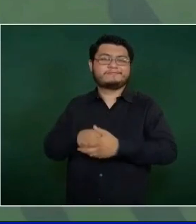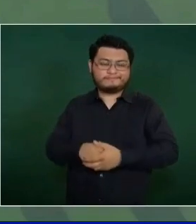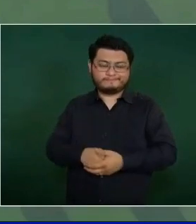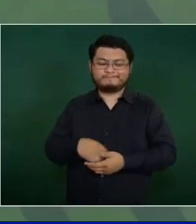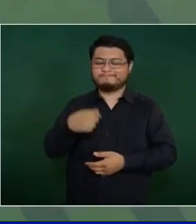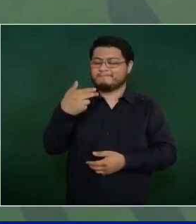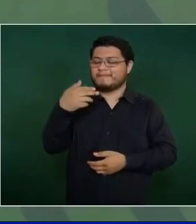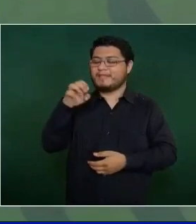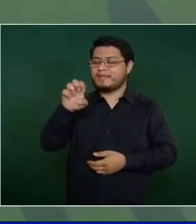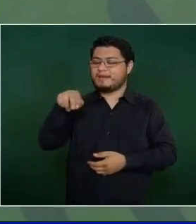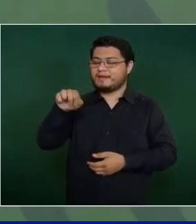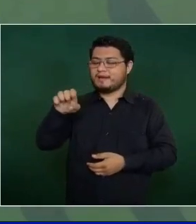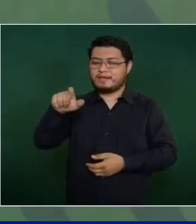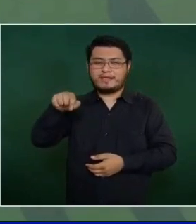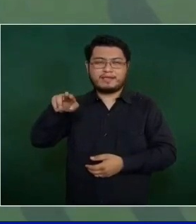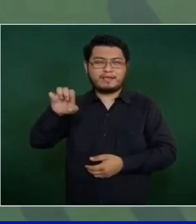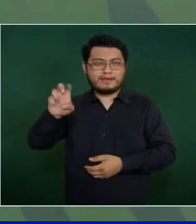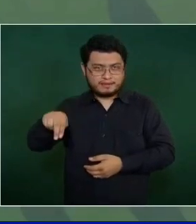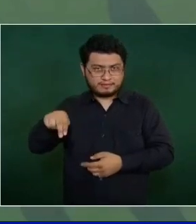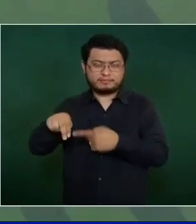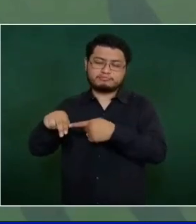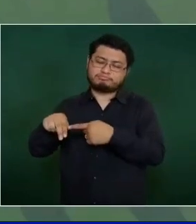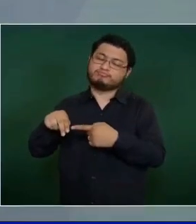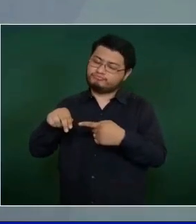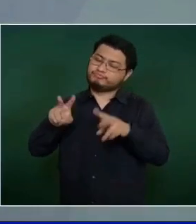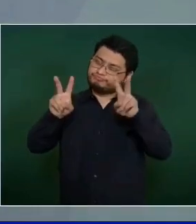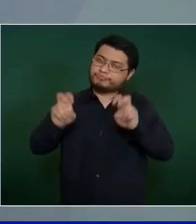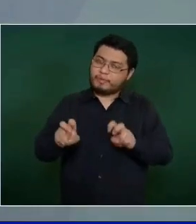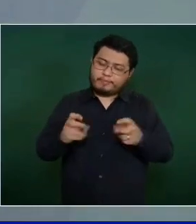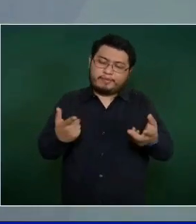a la esclavitud.